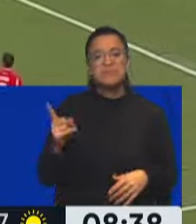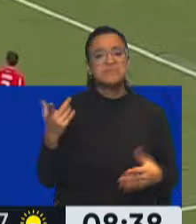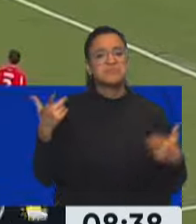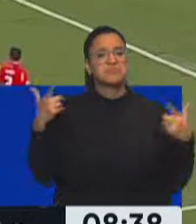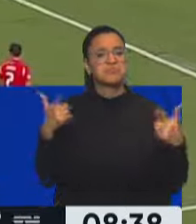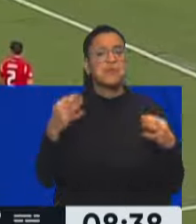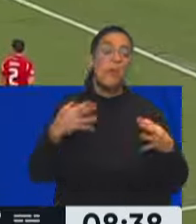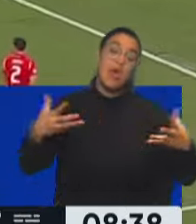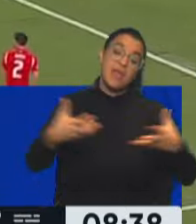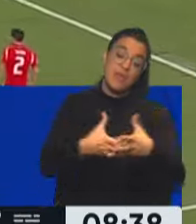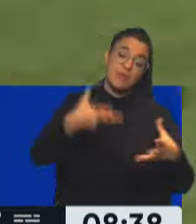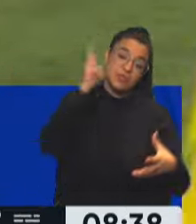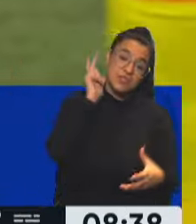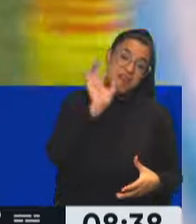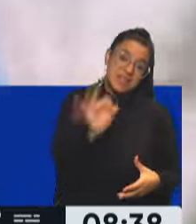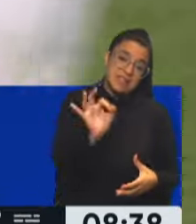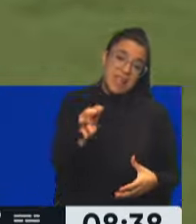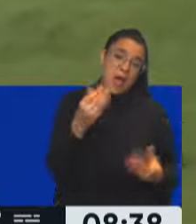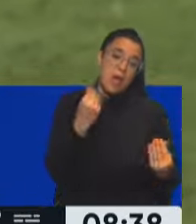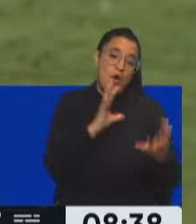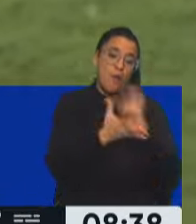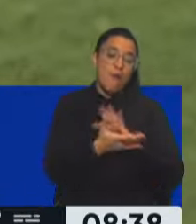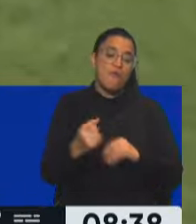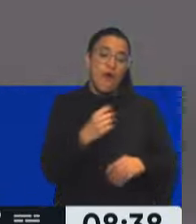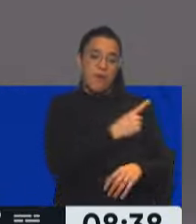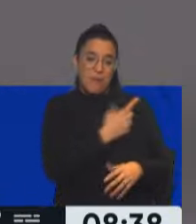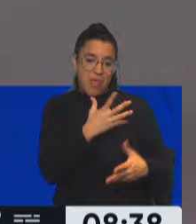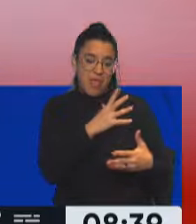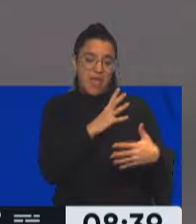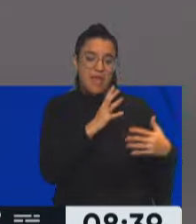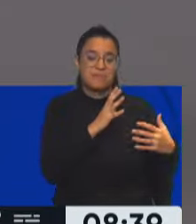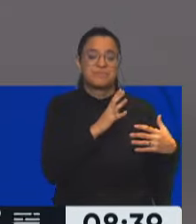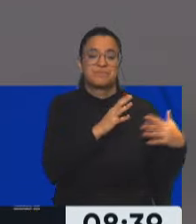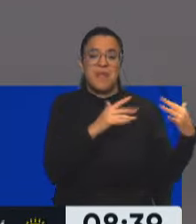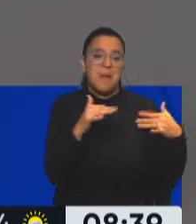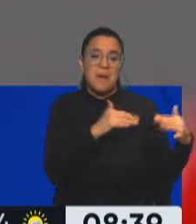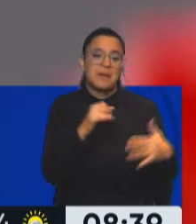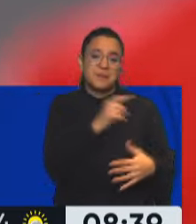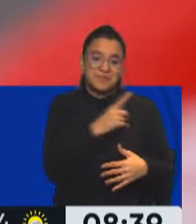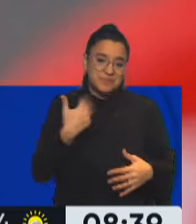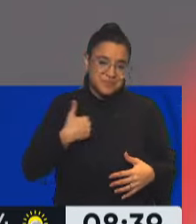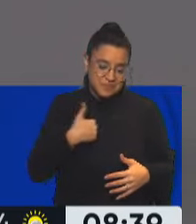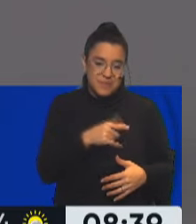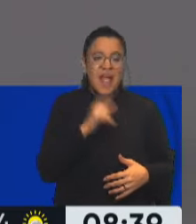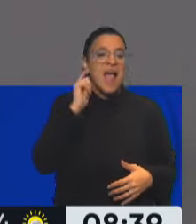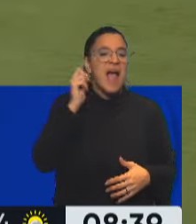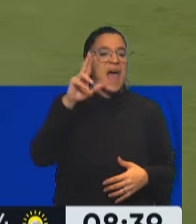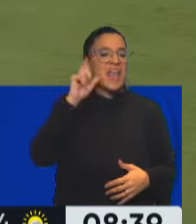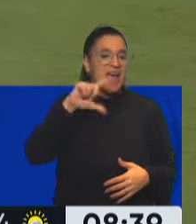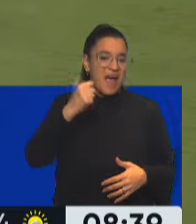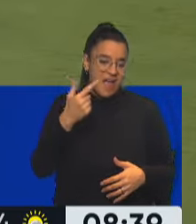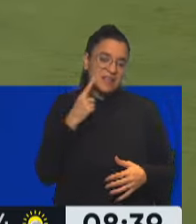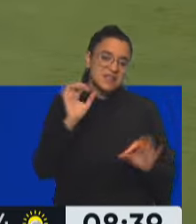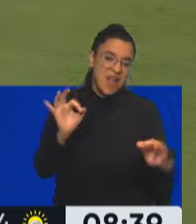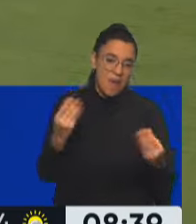de Chile, con un conocedor absoluto de nuestro fútbol como el Tigre Ricardo Gareca, que ya supo de dolores de cabeza para la Argentina, plantando un